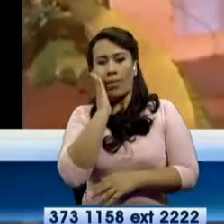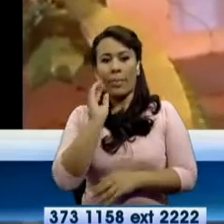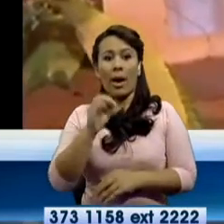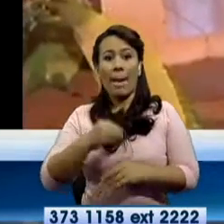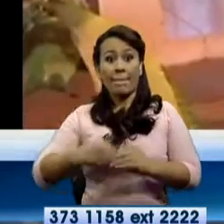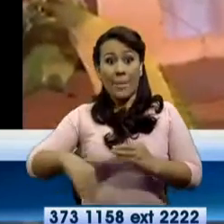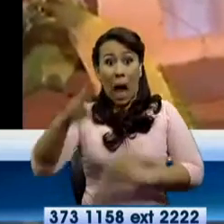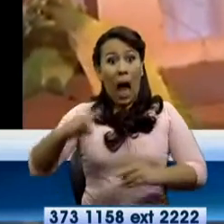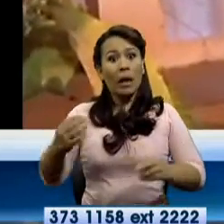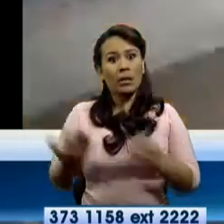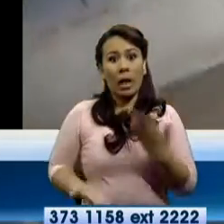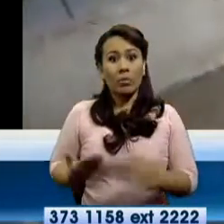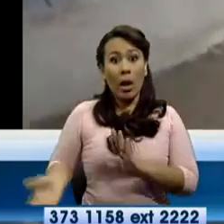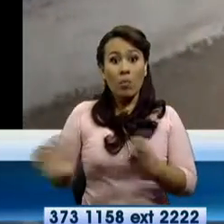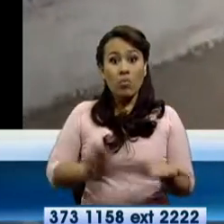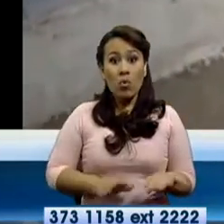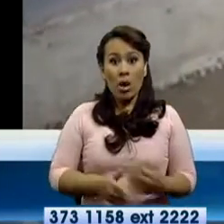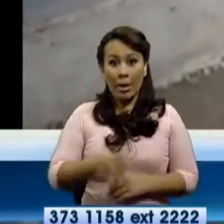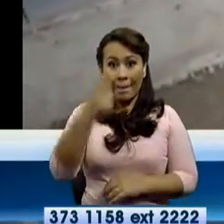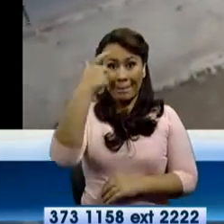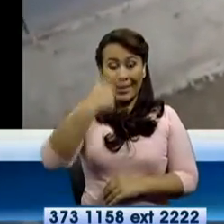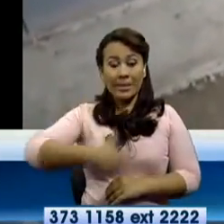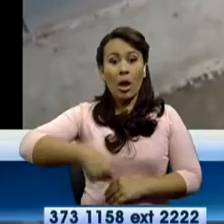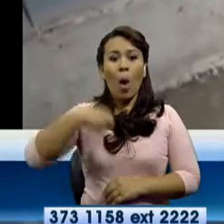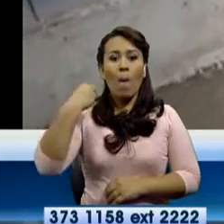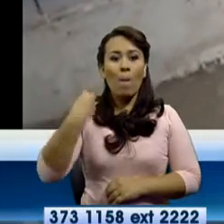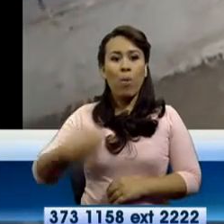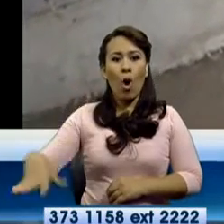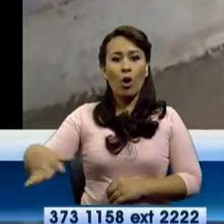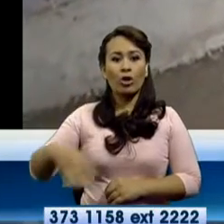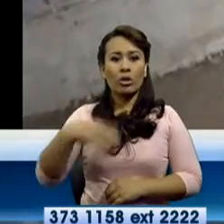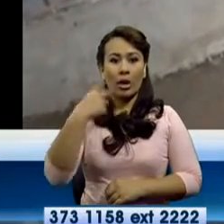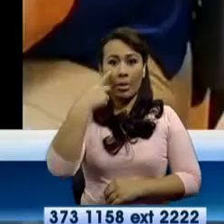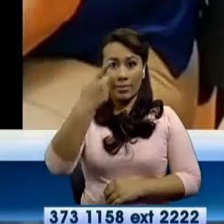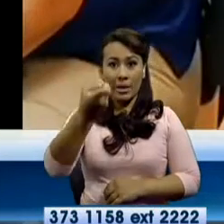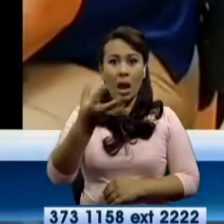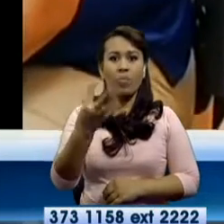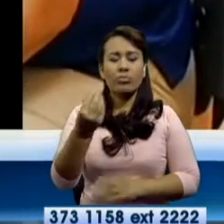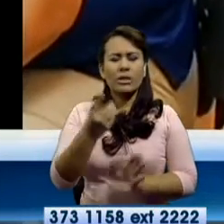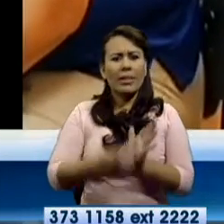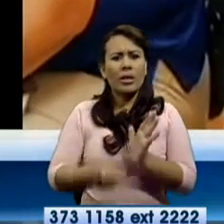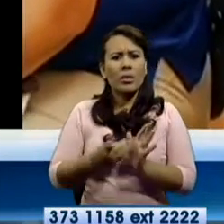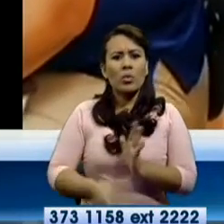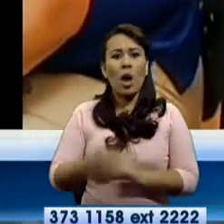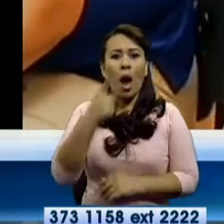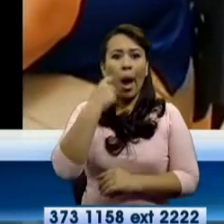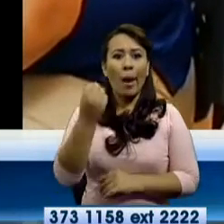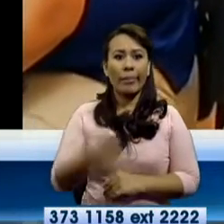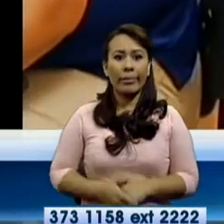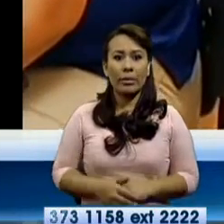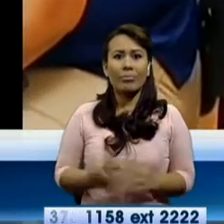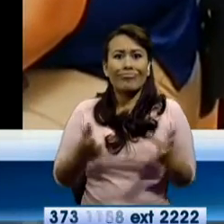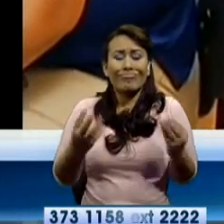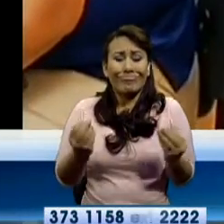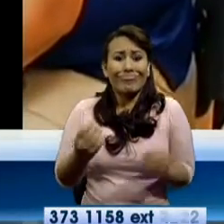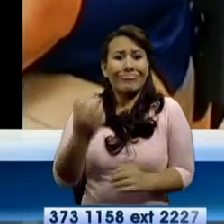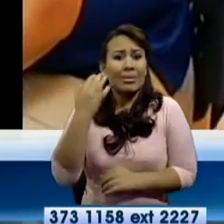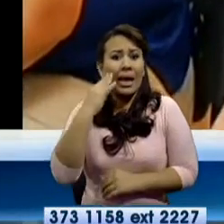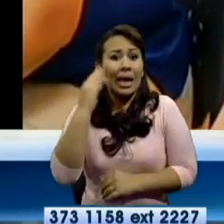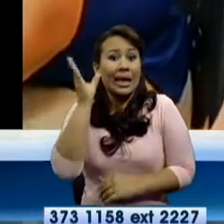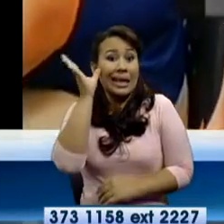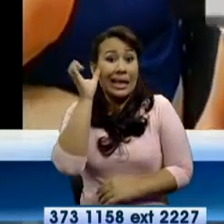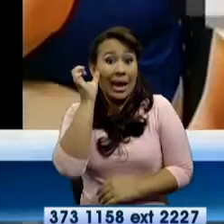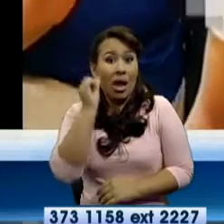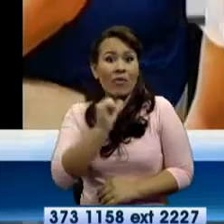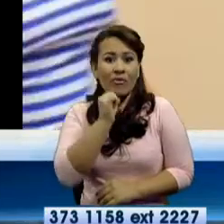de casos de víctimas escopolaminadas, las denuncias son imprecisas, ausentes, incluso